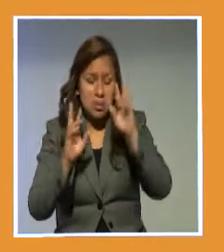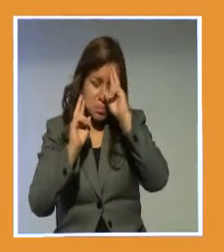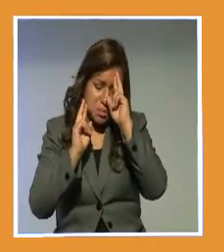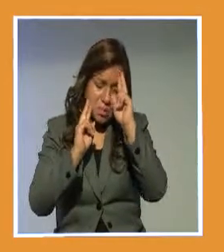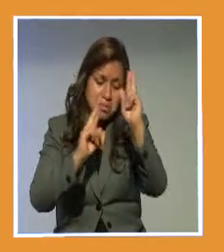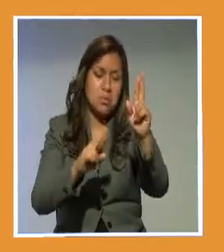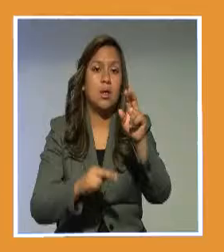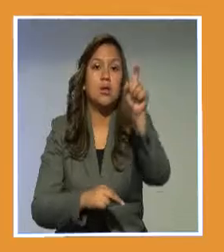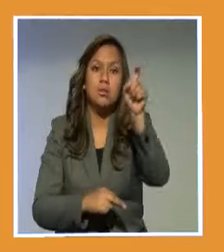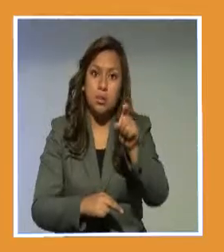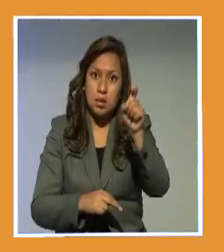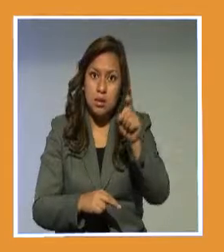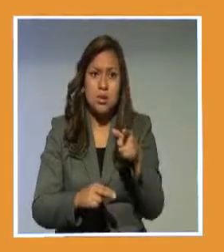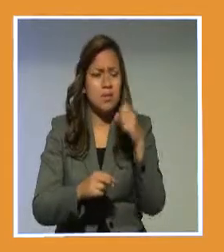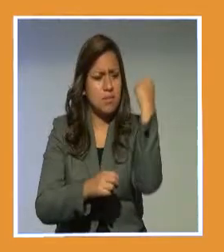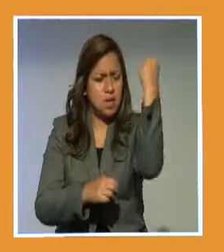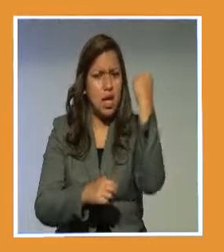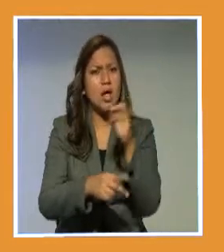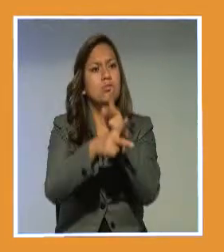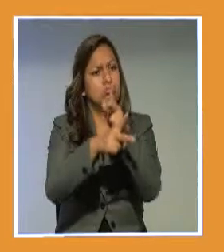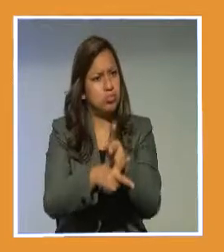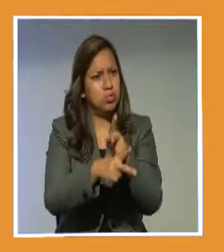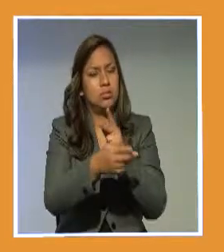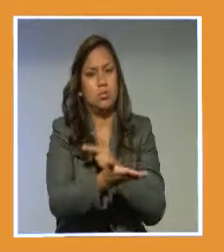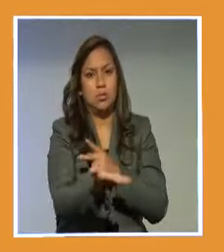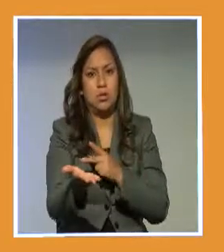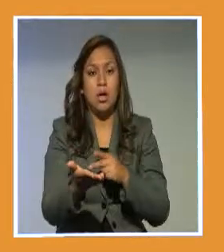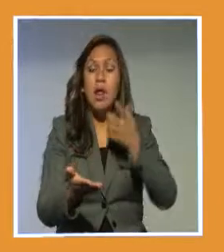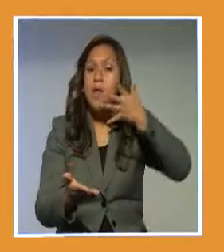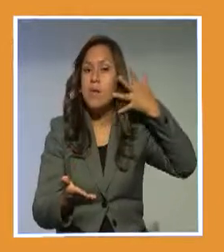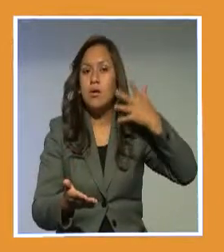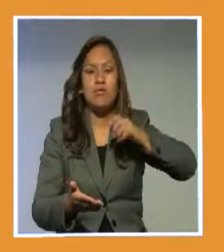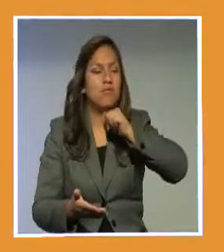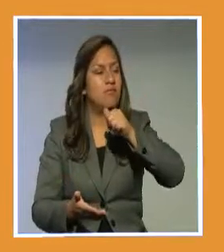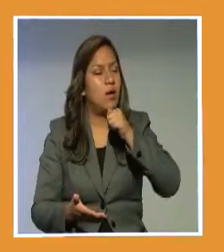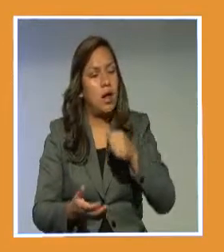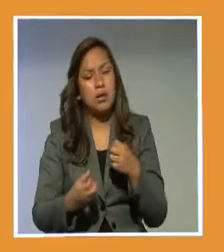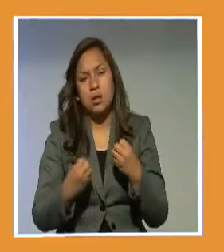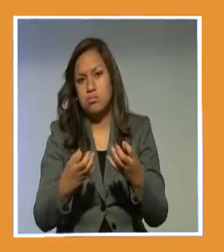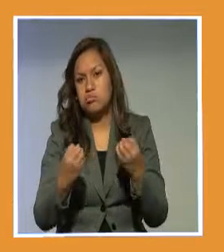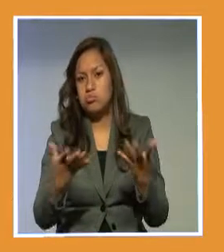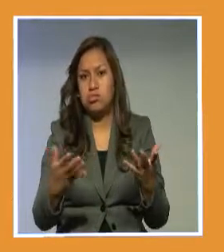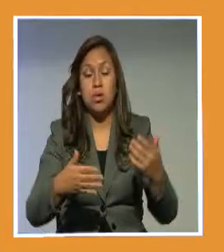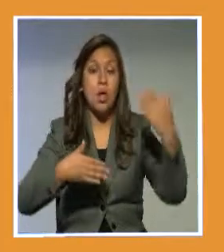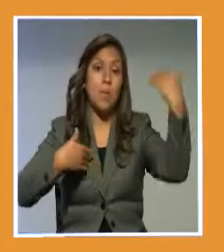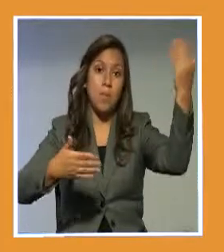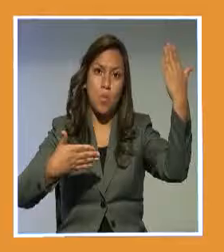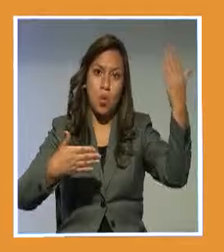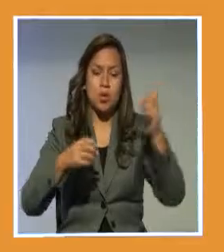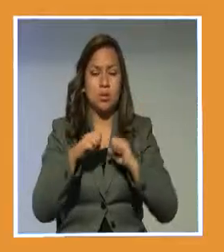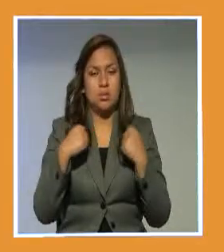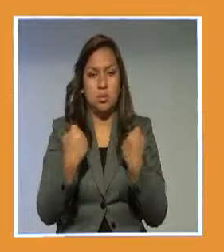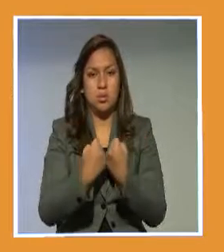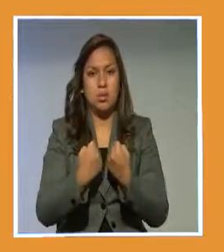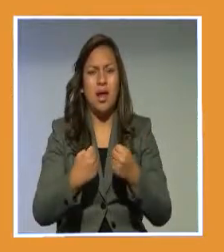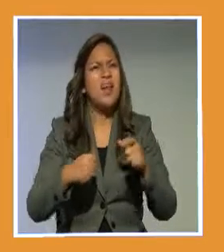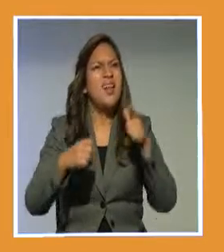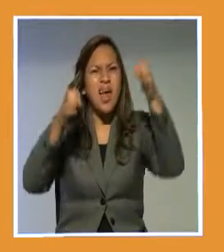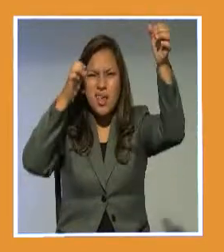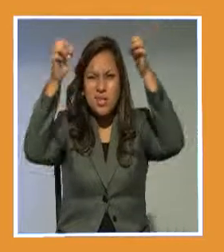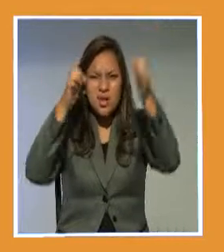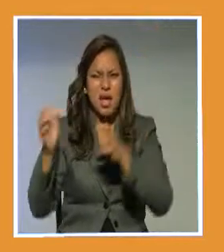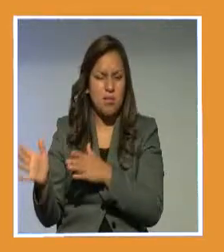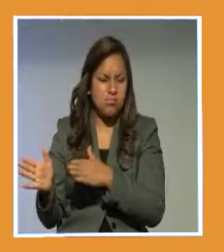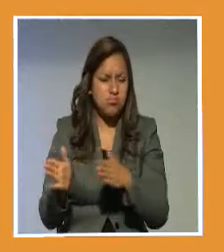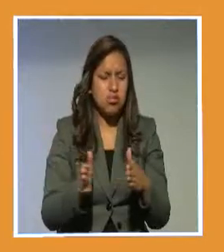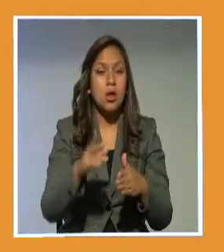población. En Amazonía todavía hace falta muchísimo por hacer, y eso en temas de política social tiene que estar resguardado por la